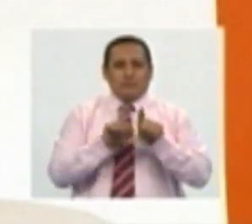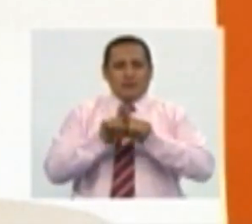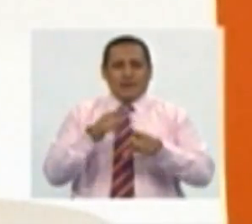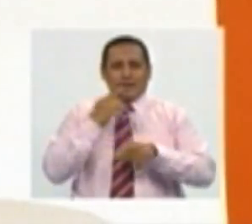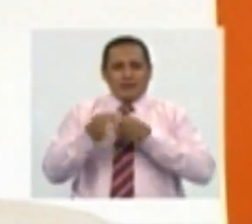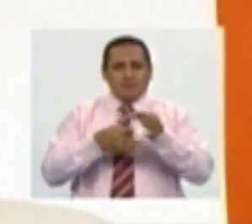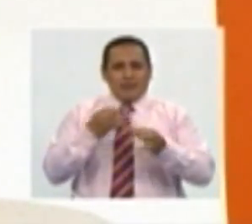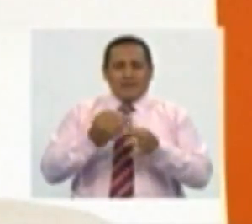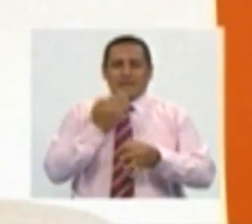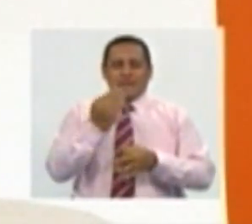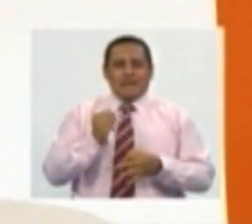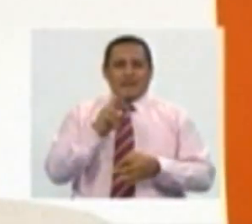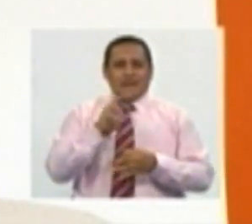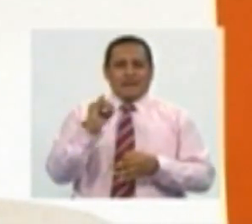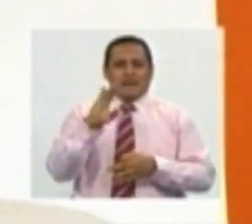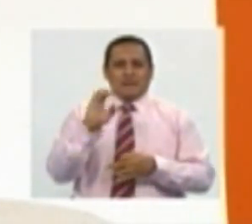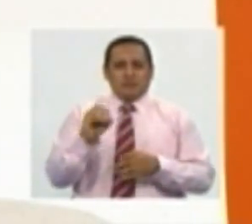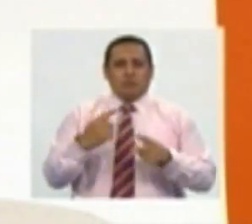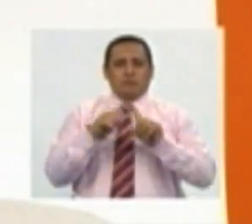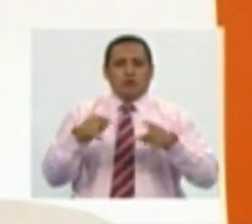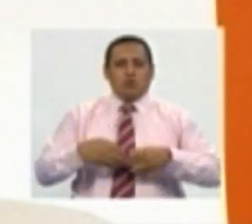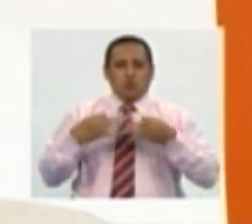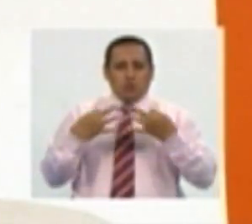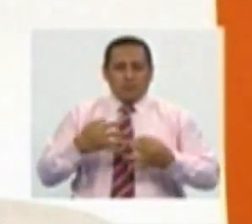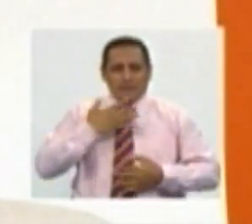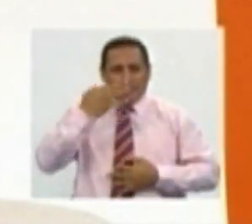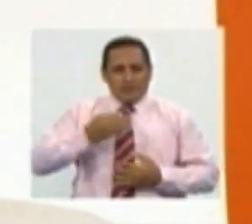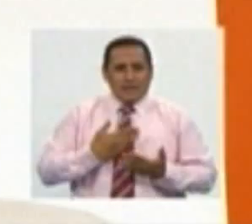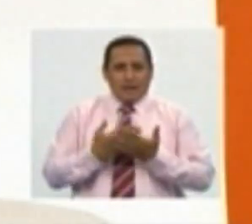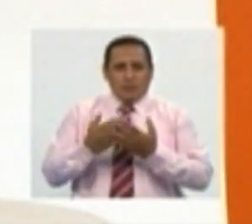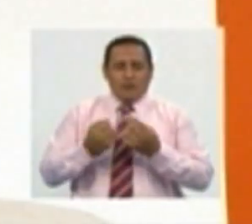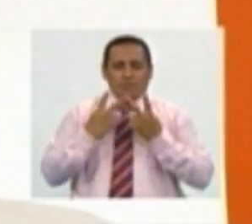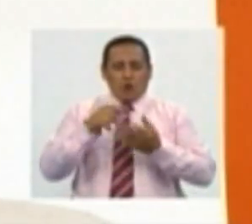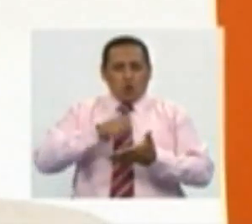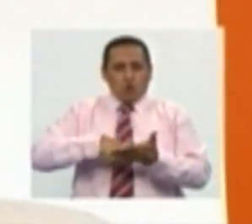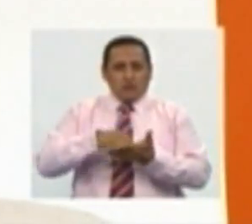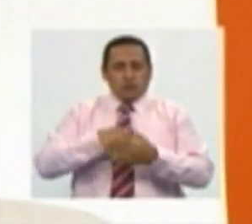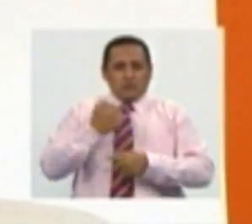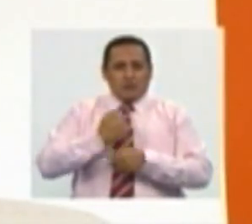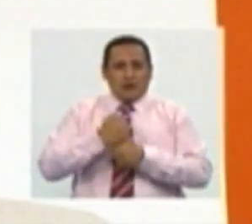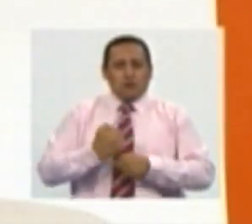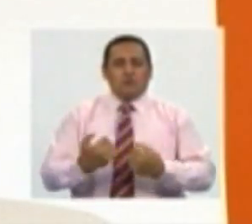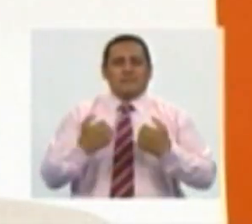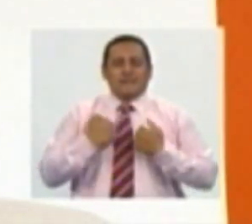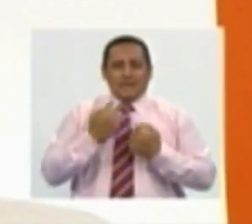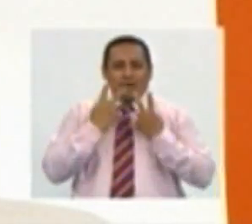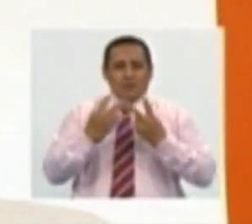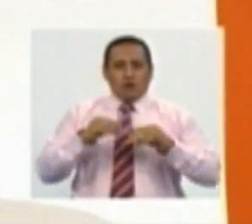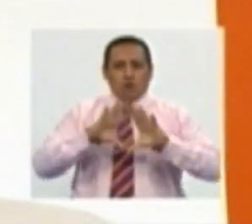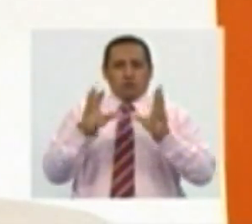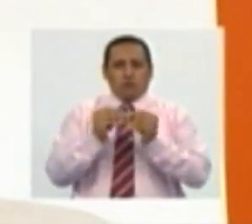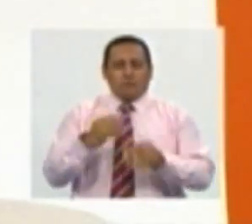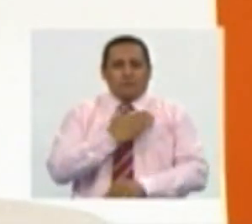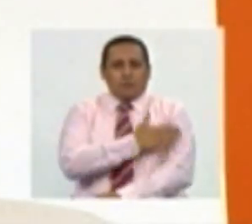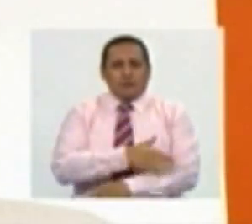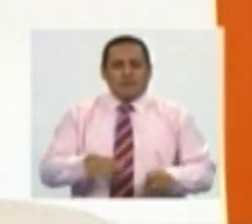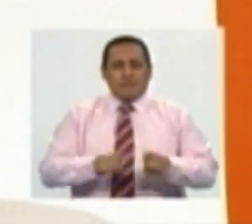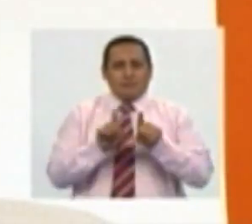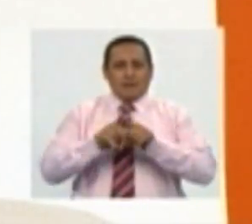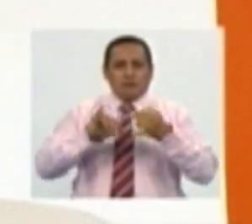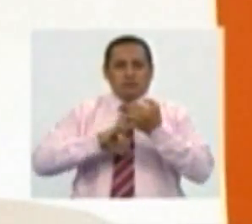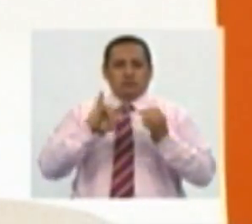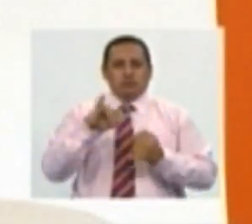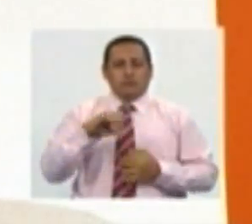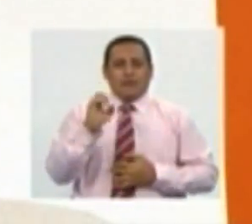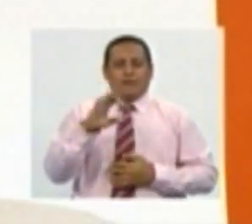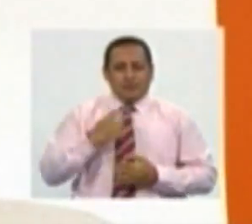indicar que el que emite recibos por honorarios, pero que cumple realmente los elementos de un contrato de trabajo, tienen que estar en planilla con todos los beneficios, y para eso está SUNAFIL